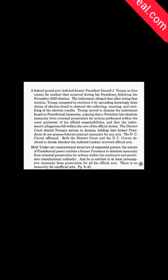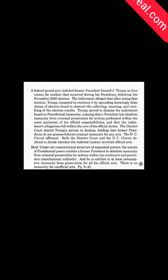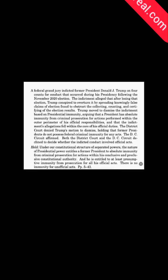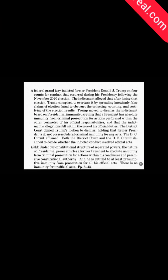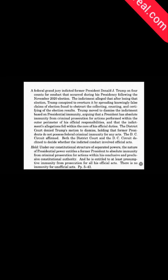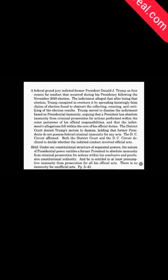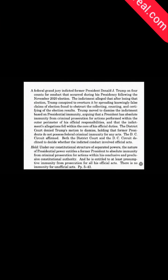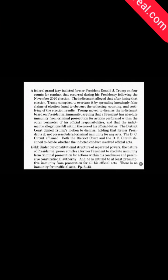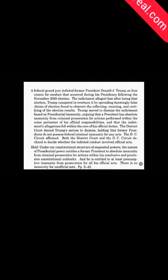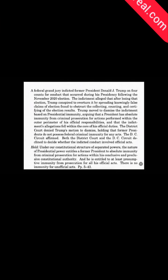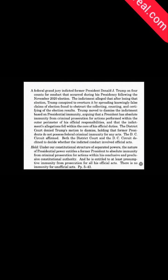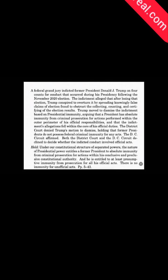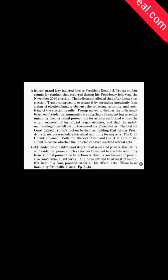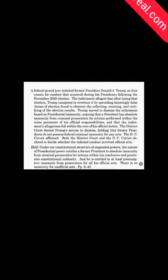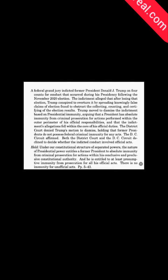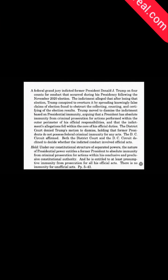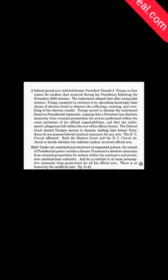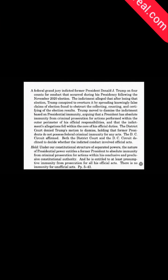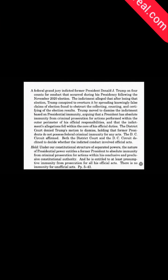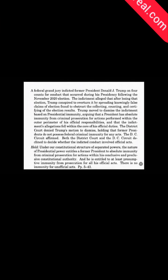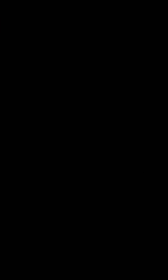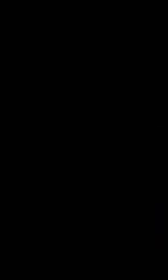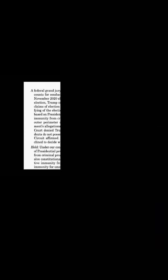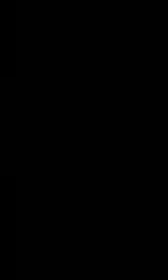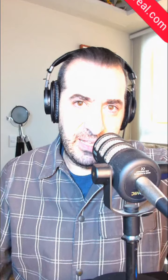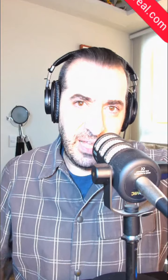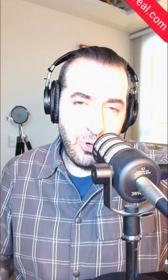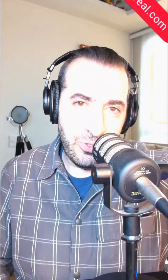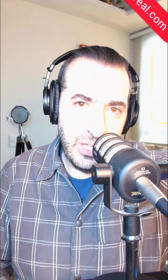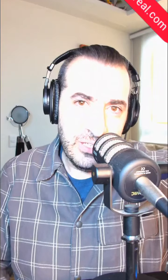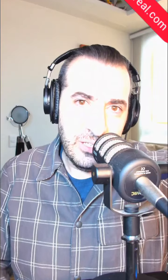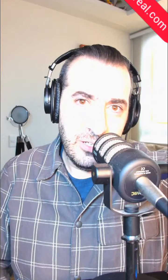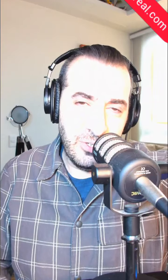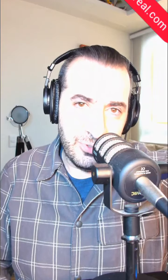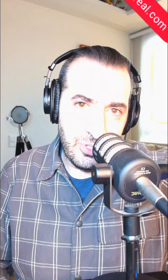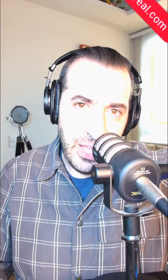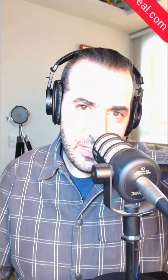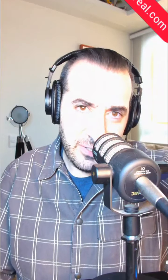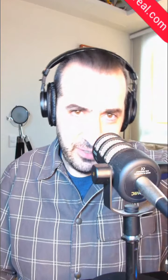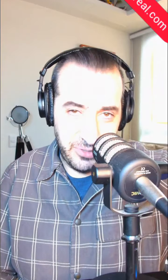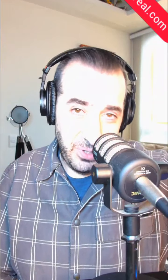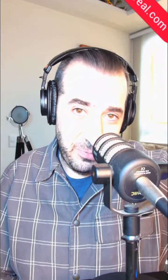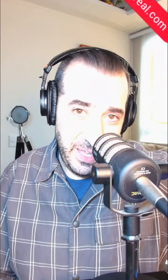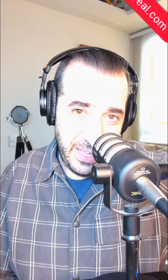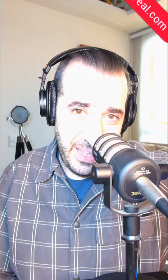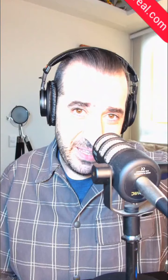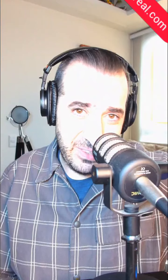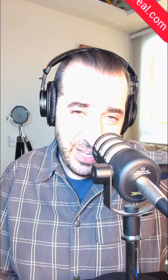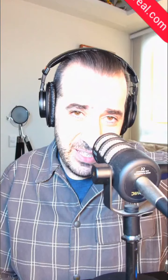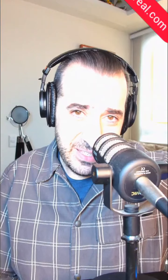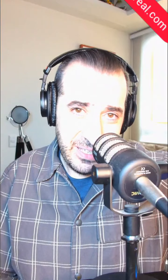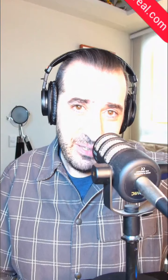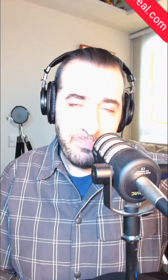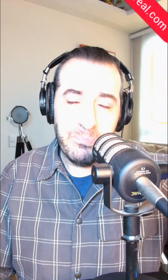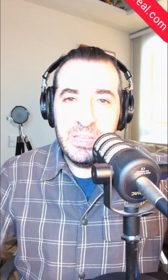Está complicado, ¿no? Entonces, de la Corte, los tres, que todavía quedan